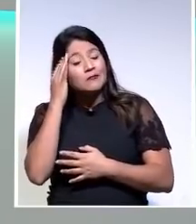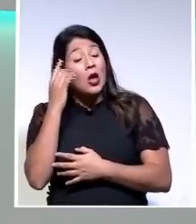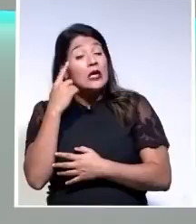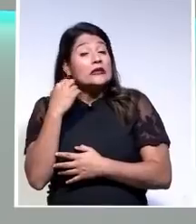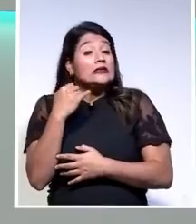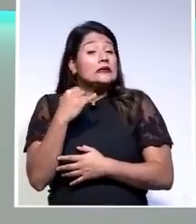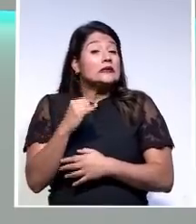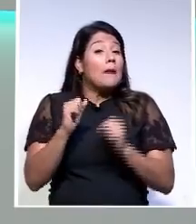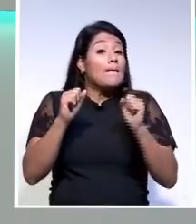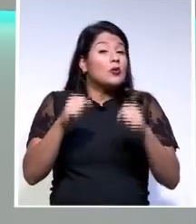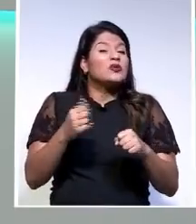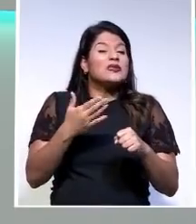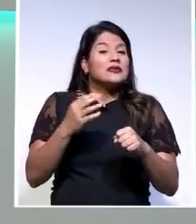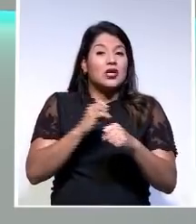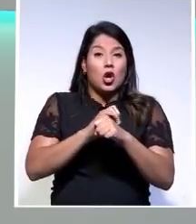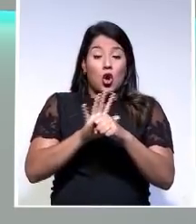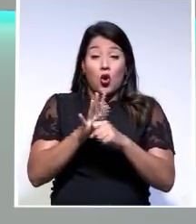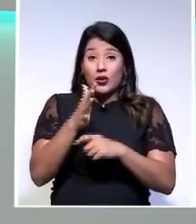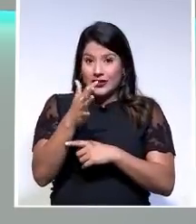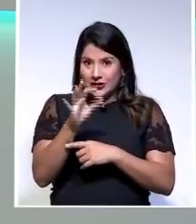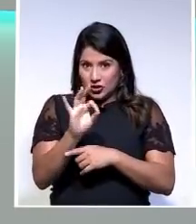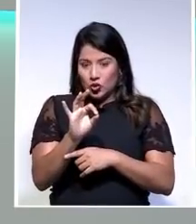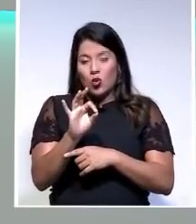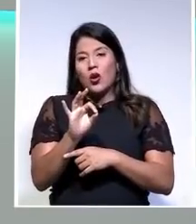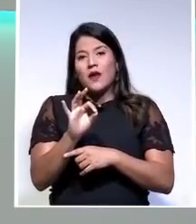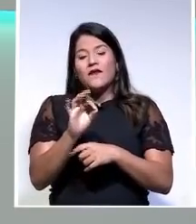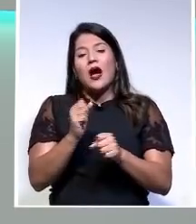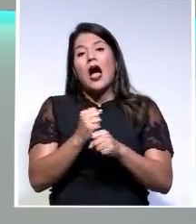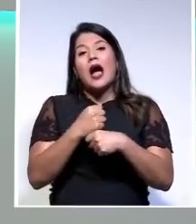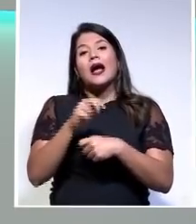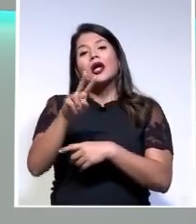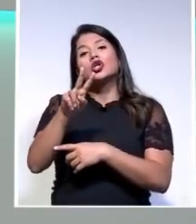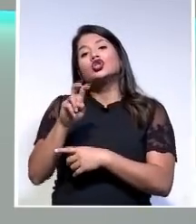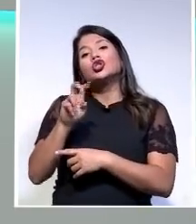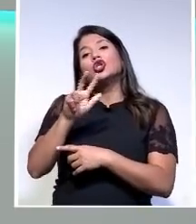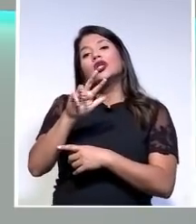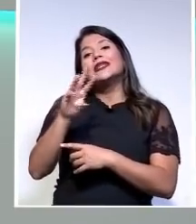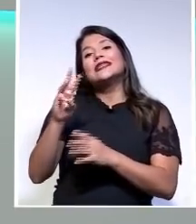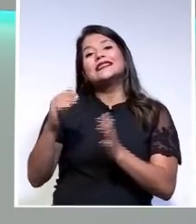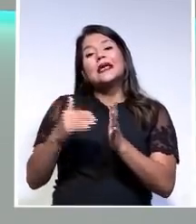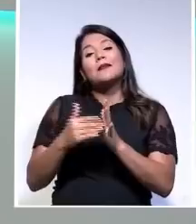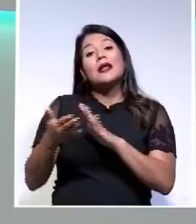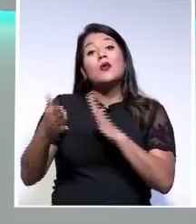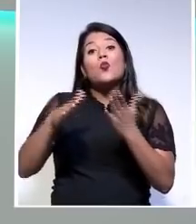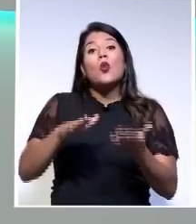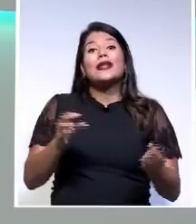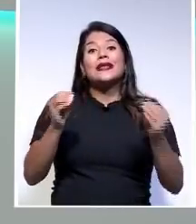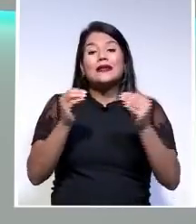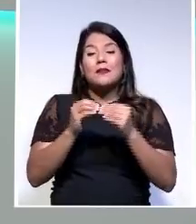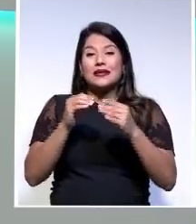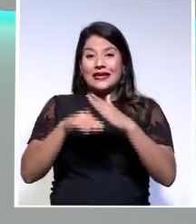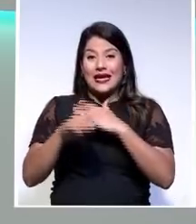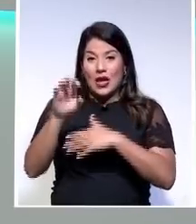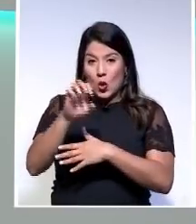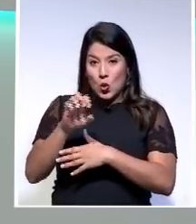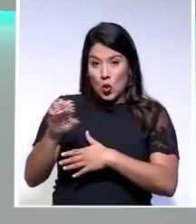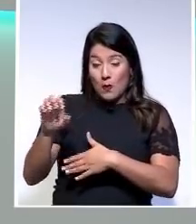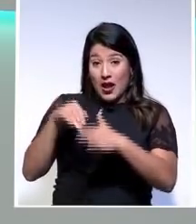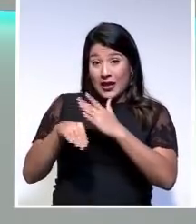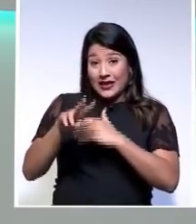posibilidad de que el COVID-19 provoque 236 mil muertes adicionales en Europa en